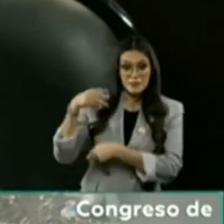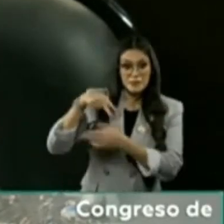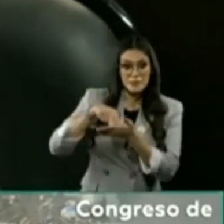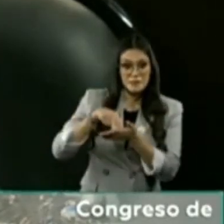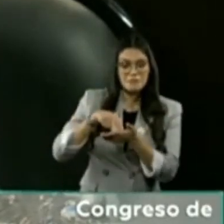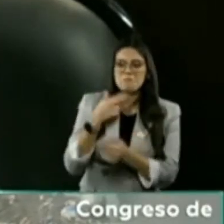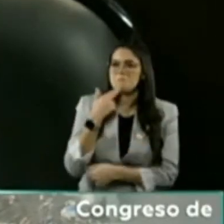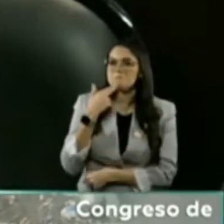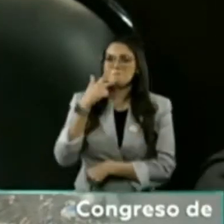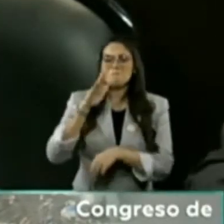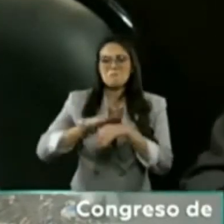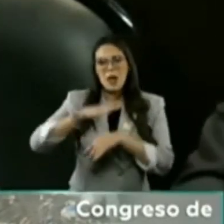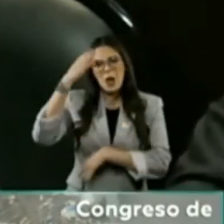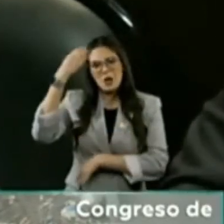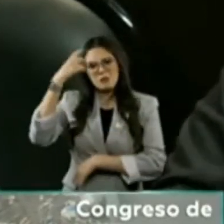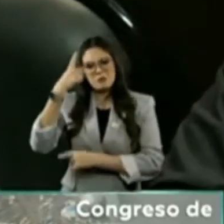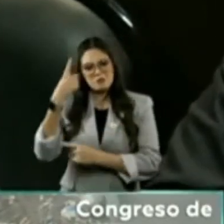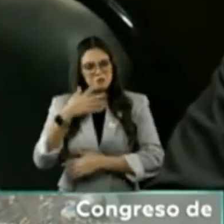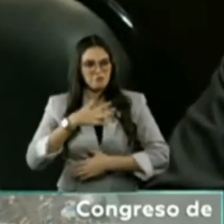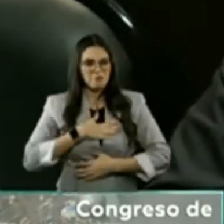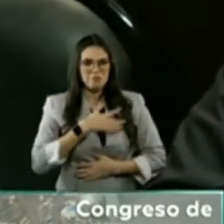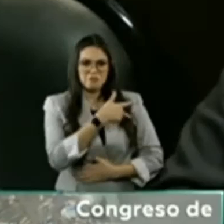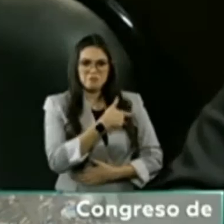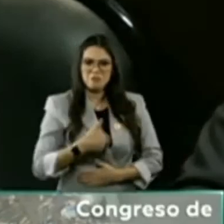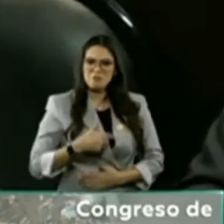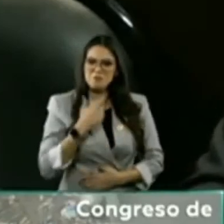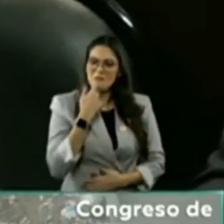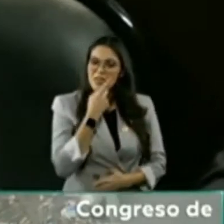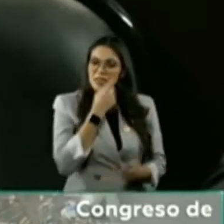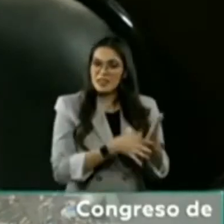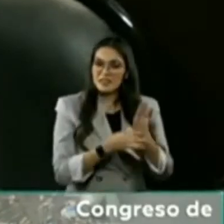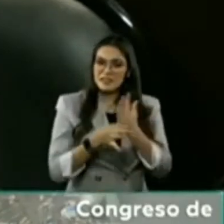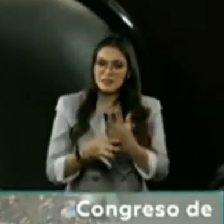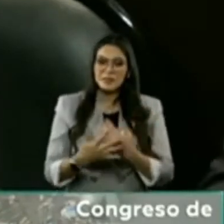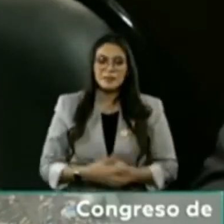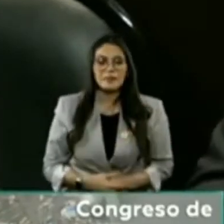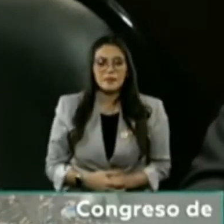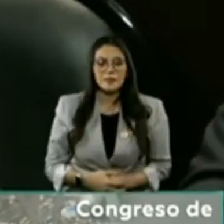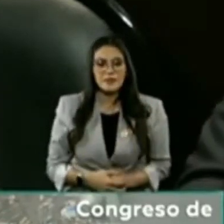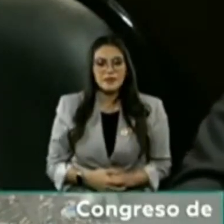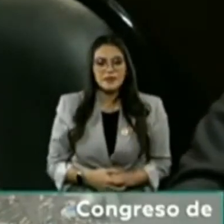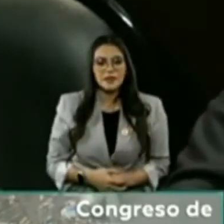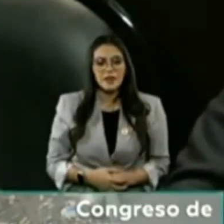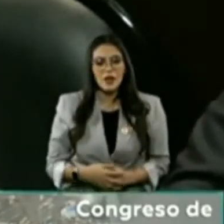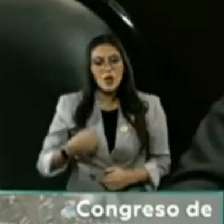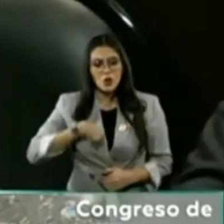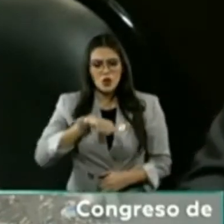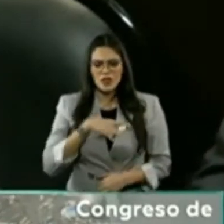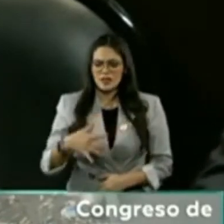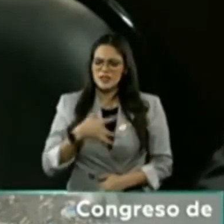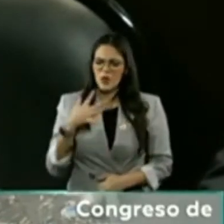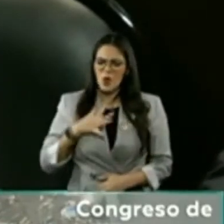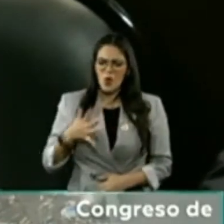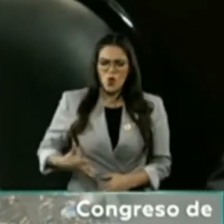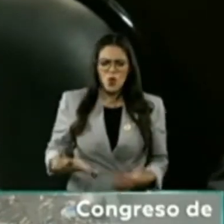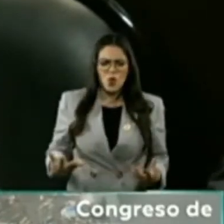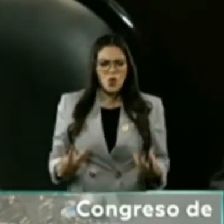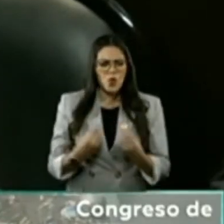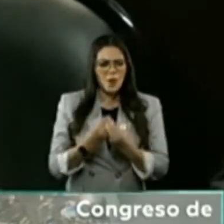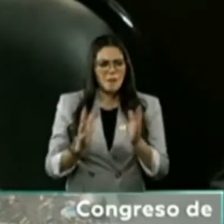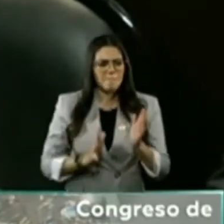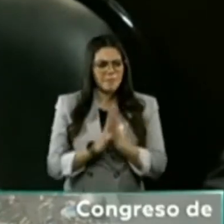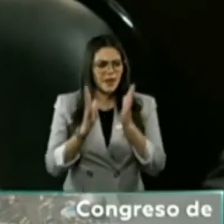En el Partido Verde nos llena de orgullo haber participado en su proyecto de nación y de